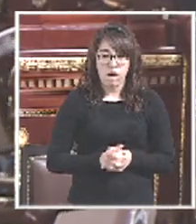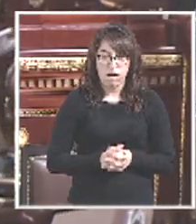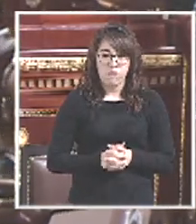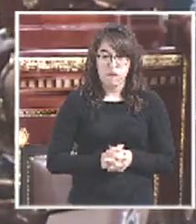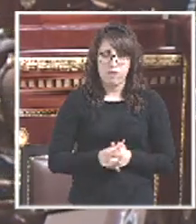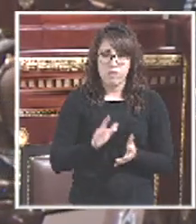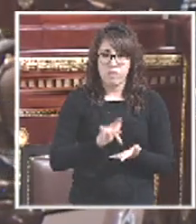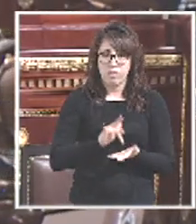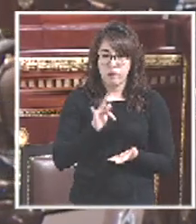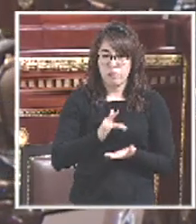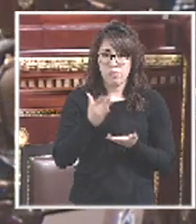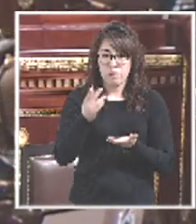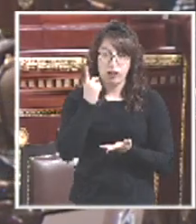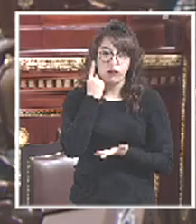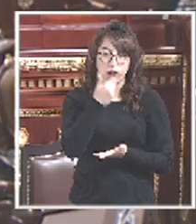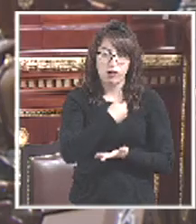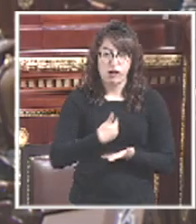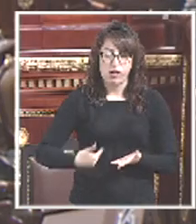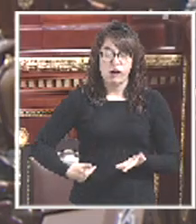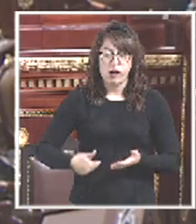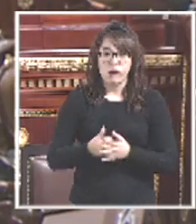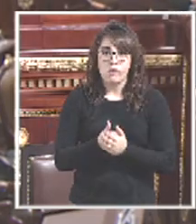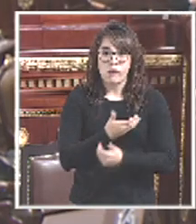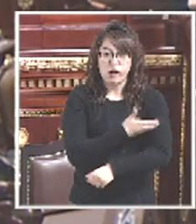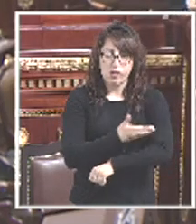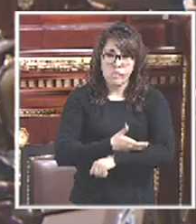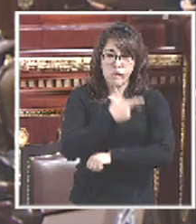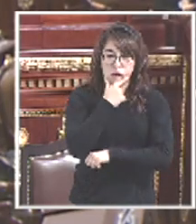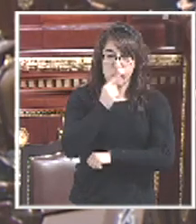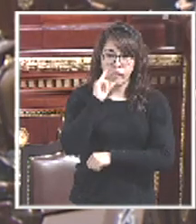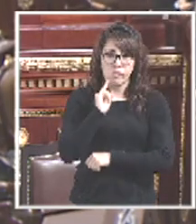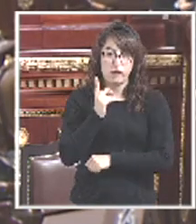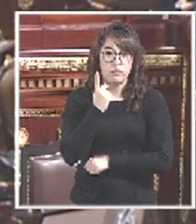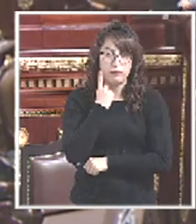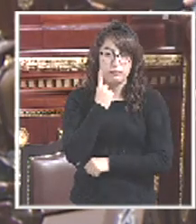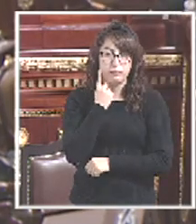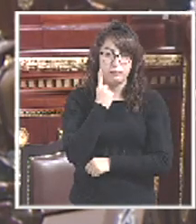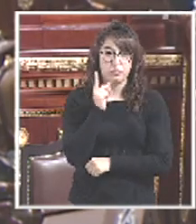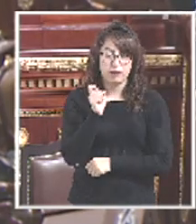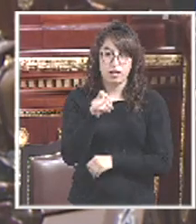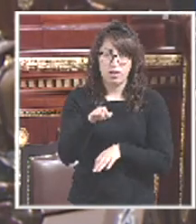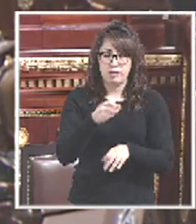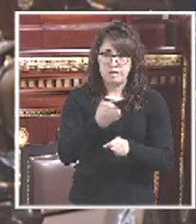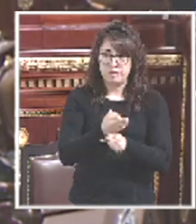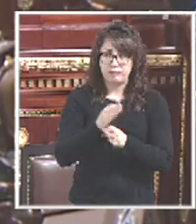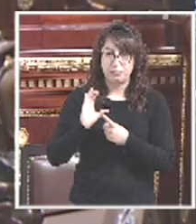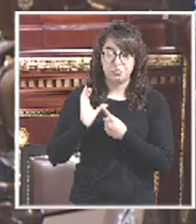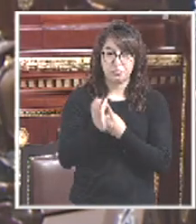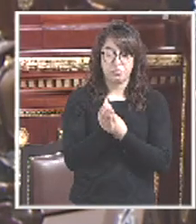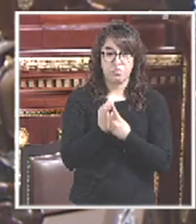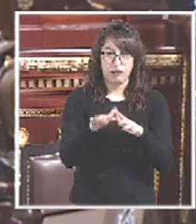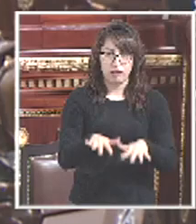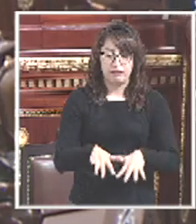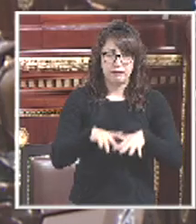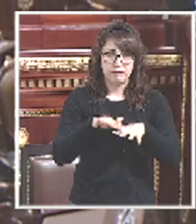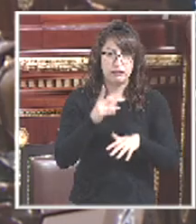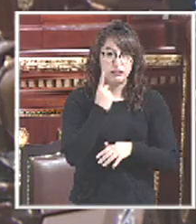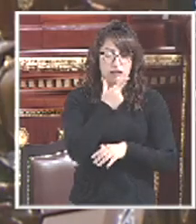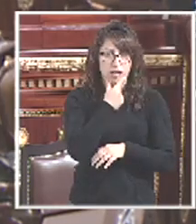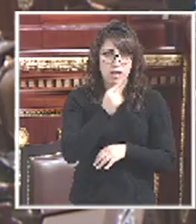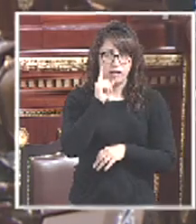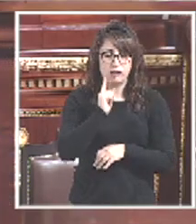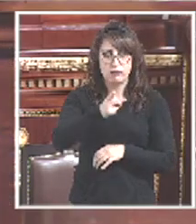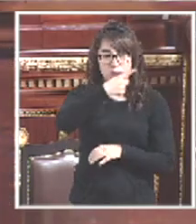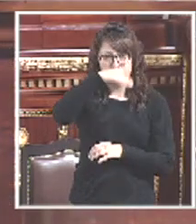Gracias, diputada presidenta, compañeras y compañeros legisladores, integrantes de la Comisión Permanente. Someto